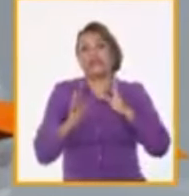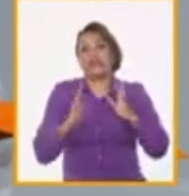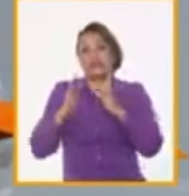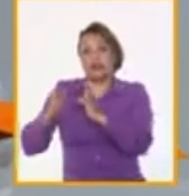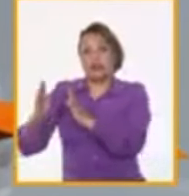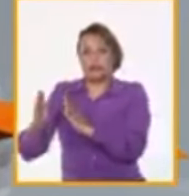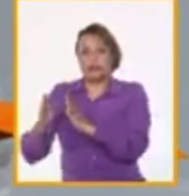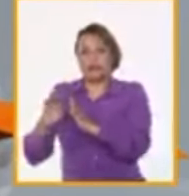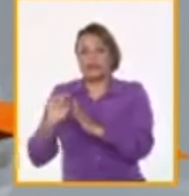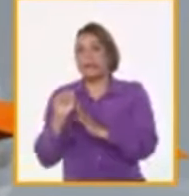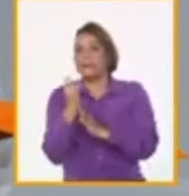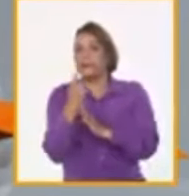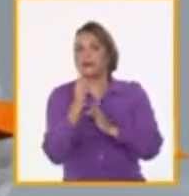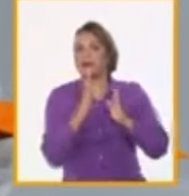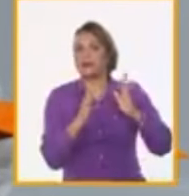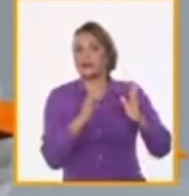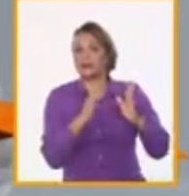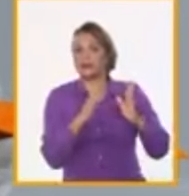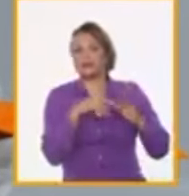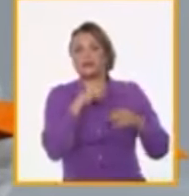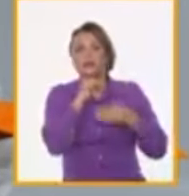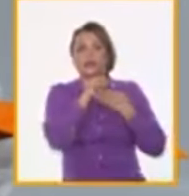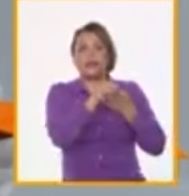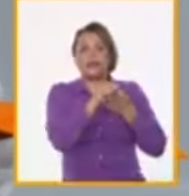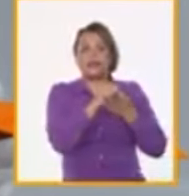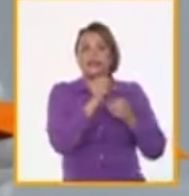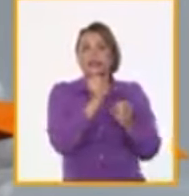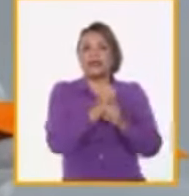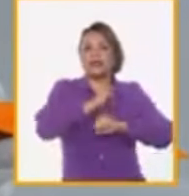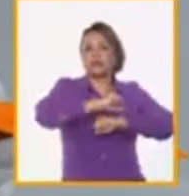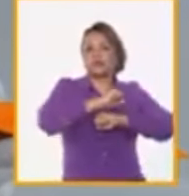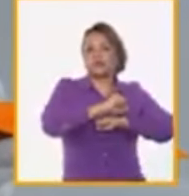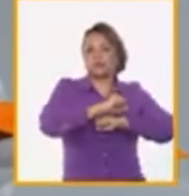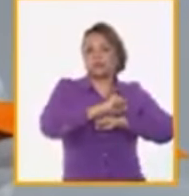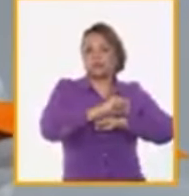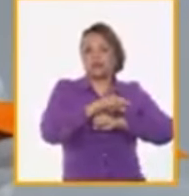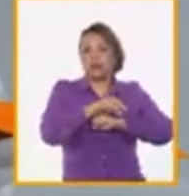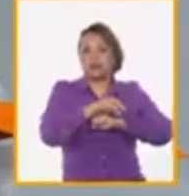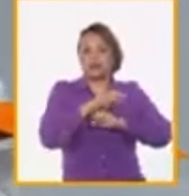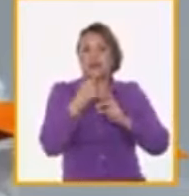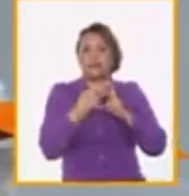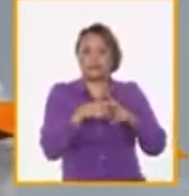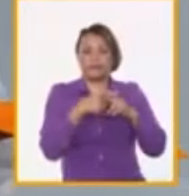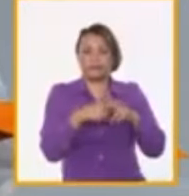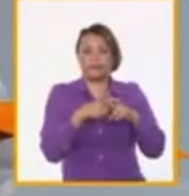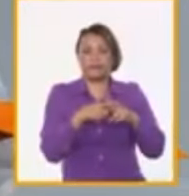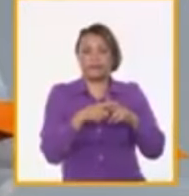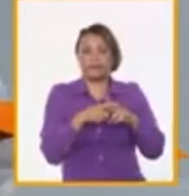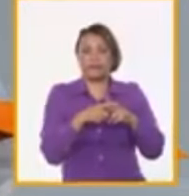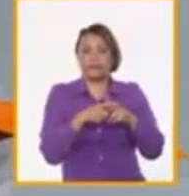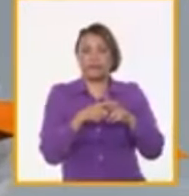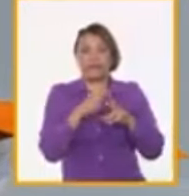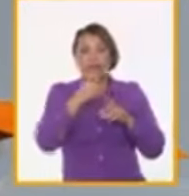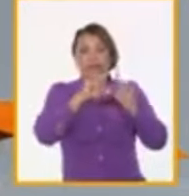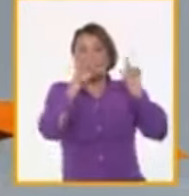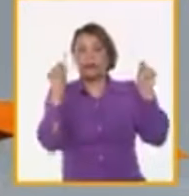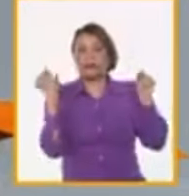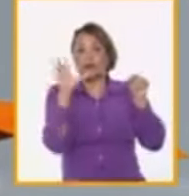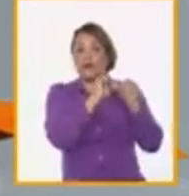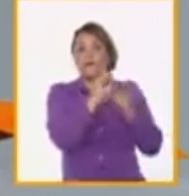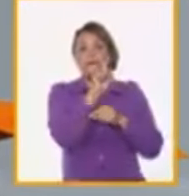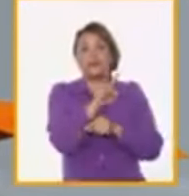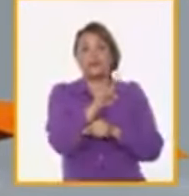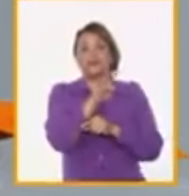estamos trabajando las estaciones de bombeo menores a 10 kilos. Que hay en el país 1.312 estaciones de